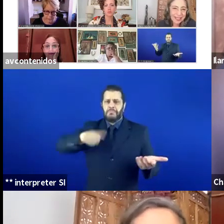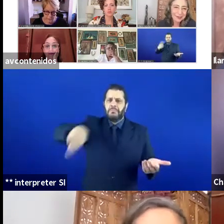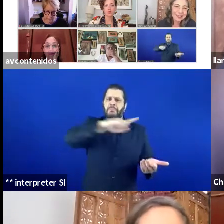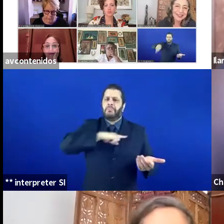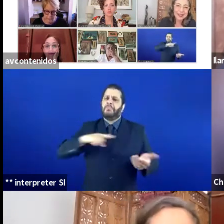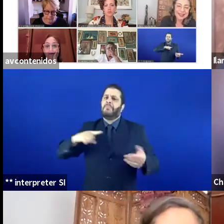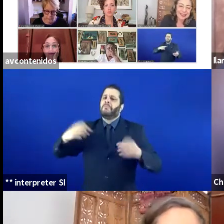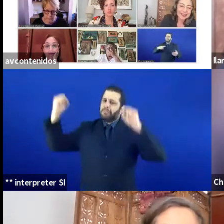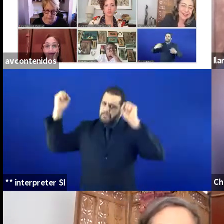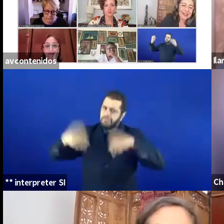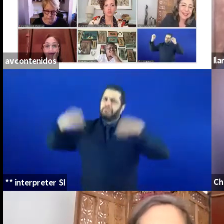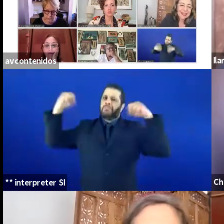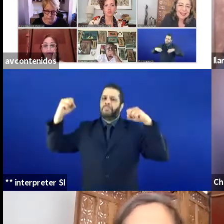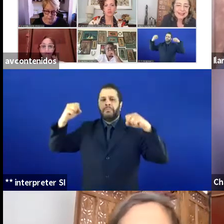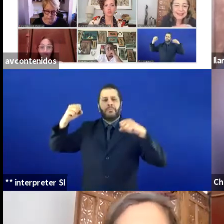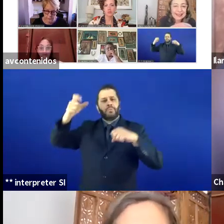Esperamos desde el Comité CEDAW que